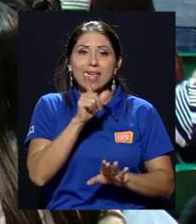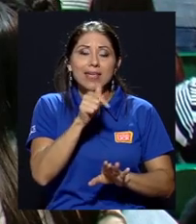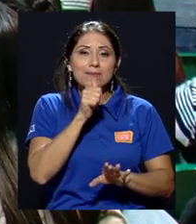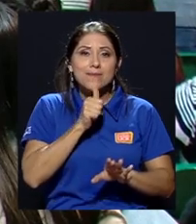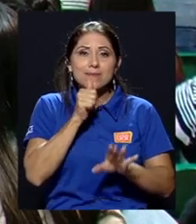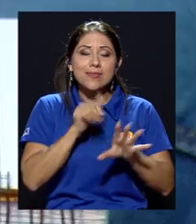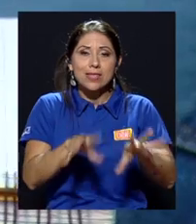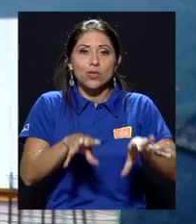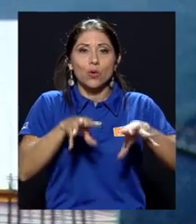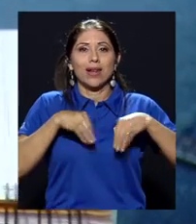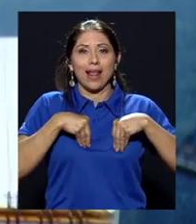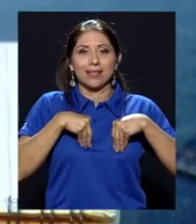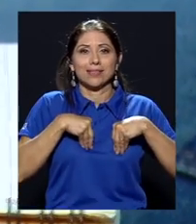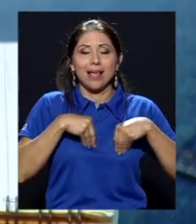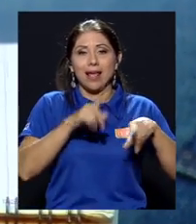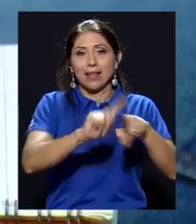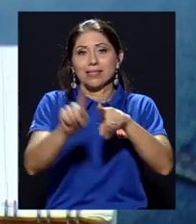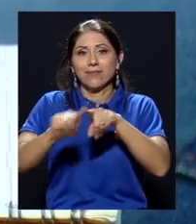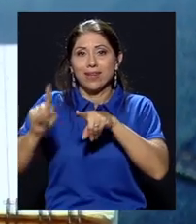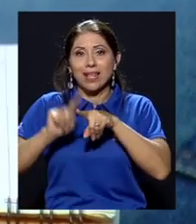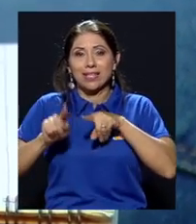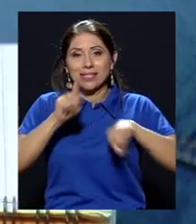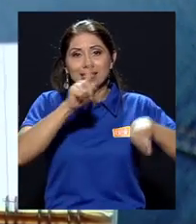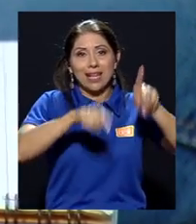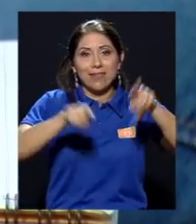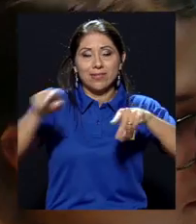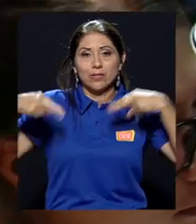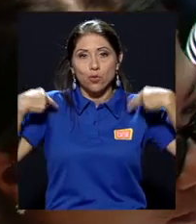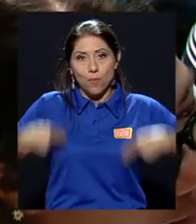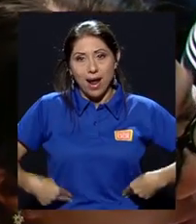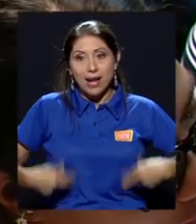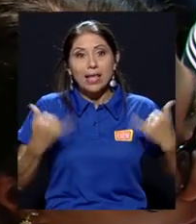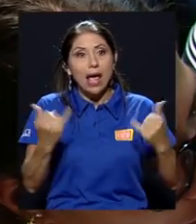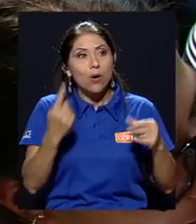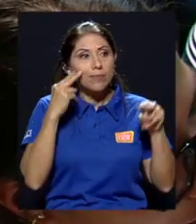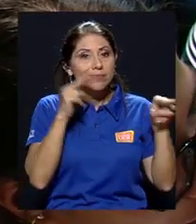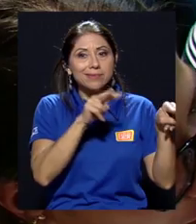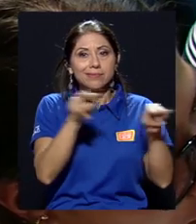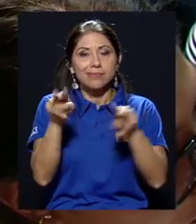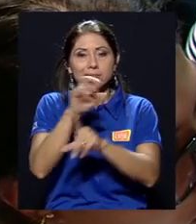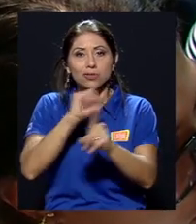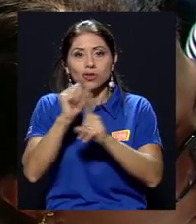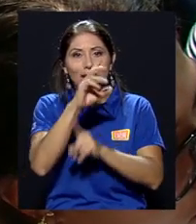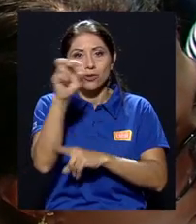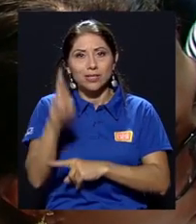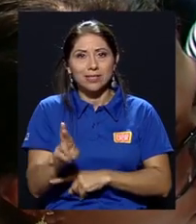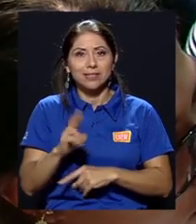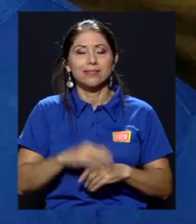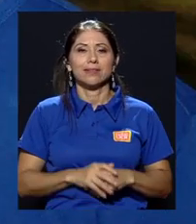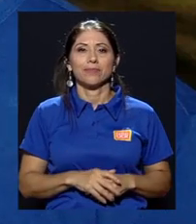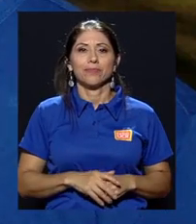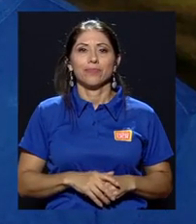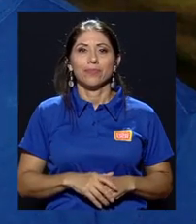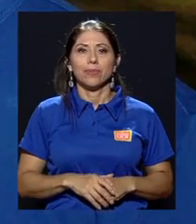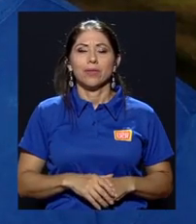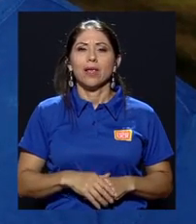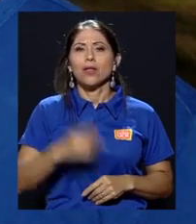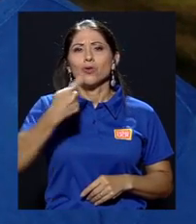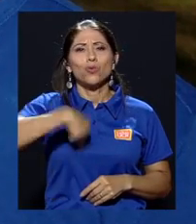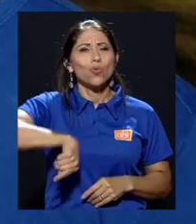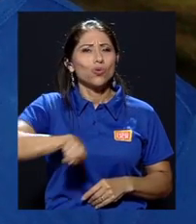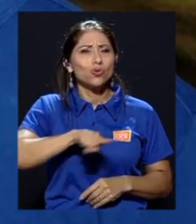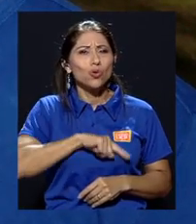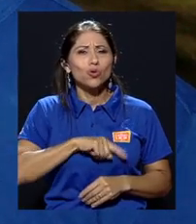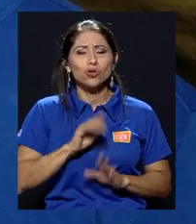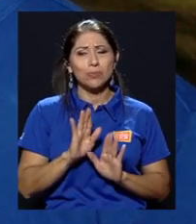la diversidad humana que ha salido a flote en la sociedad costarricense. Hemos rechazado tanto